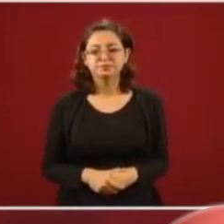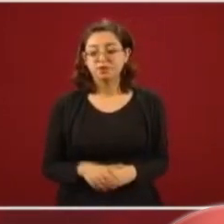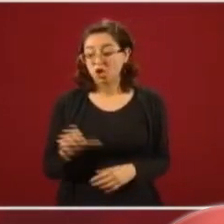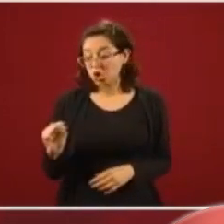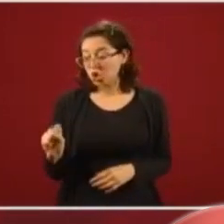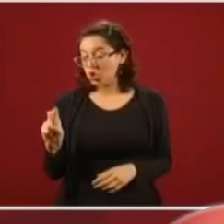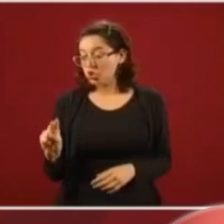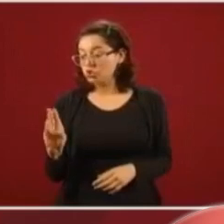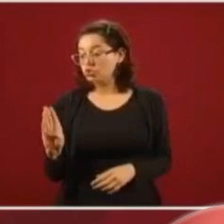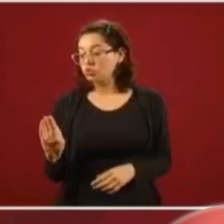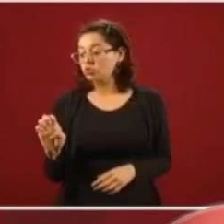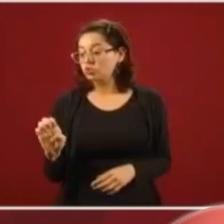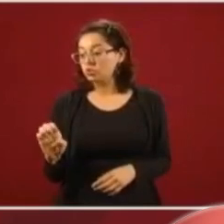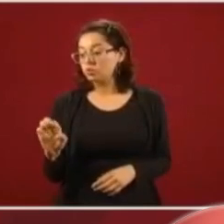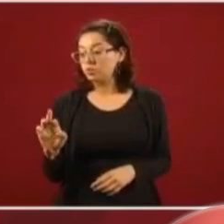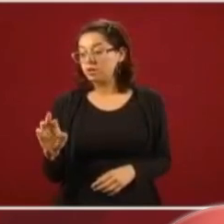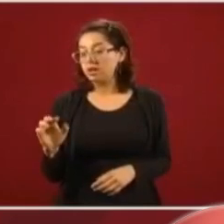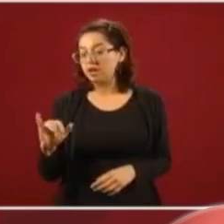No.